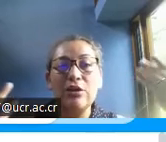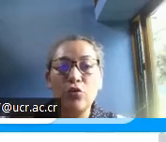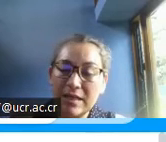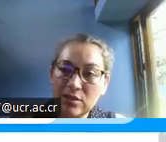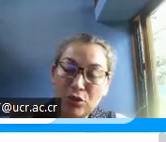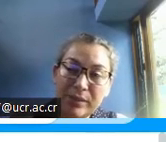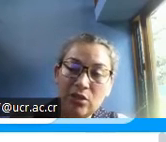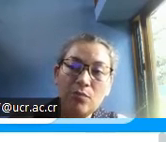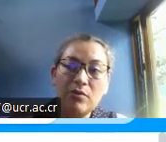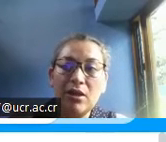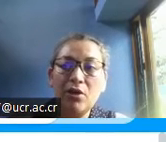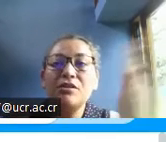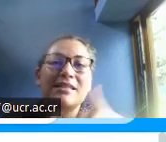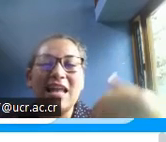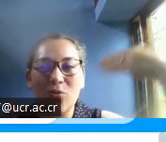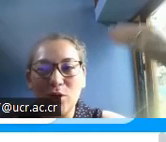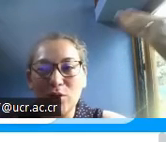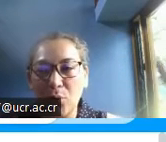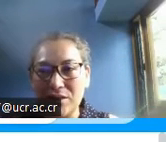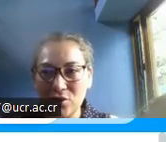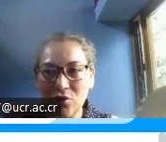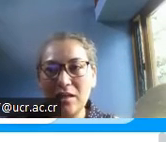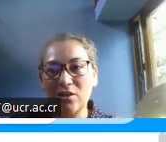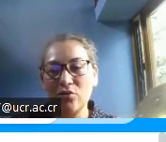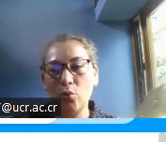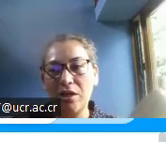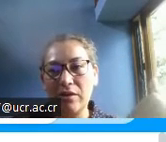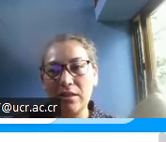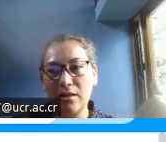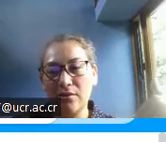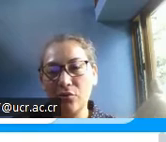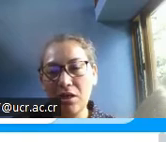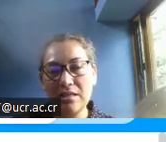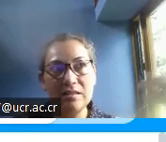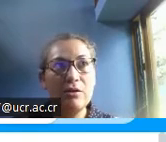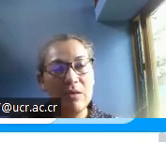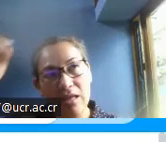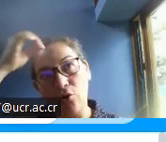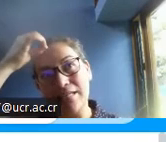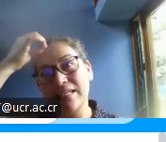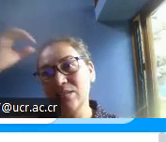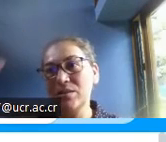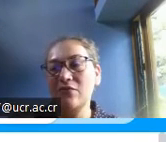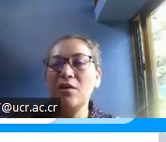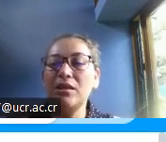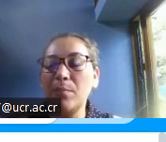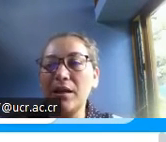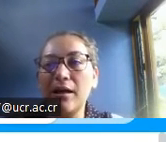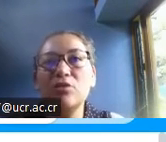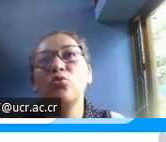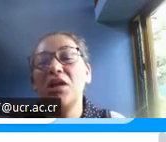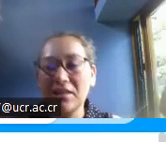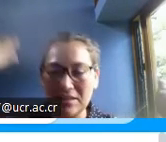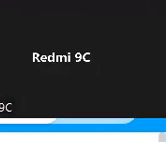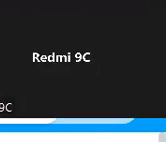Entonces, ese es el objetivo de mi video, de acuerdo a la población a la que yo se lo voy a vender, ¿ok? Si este video es ya específicamente